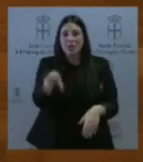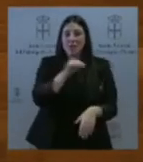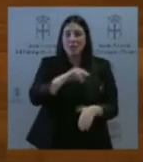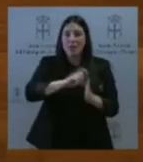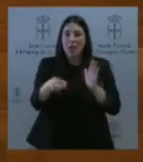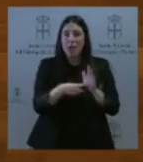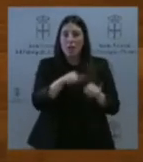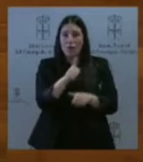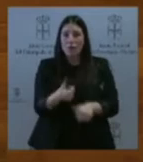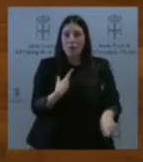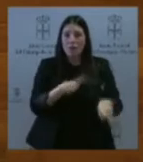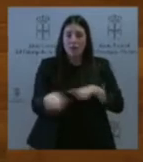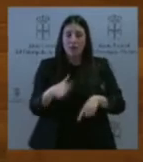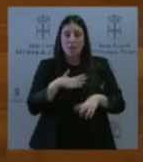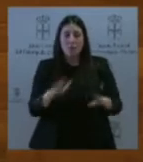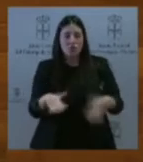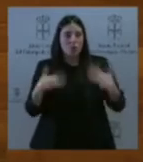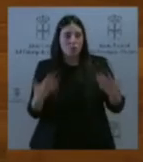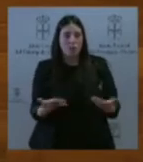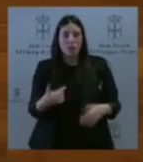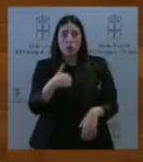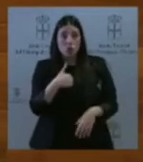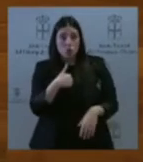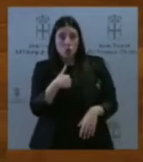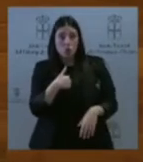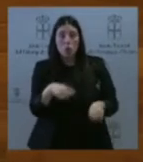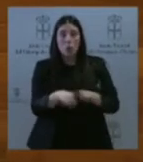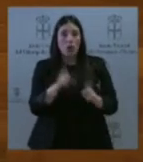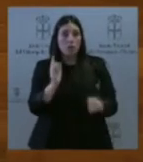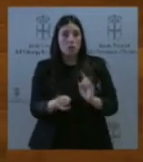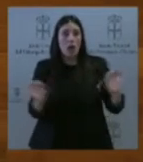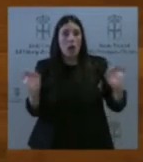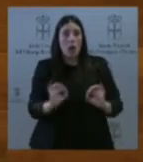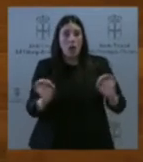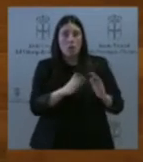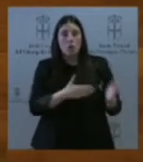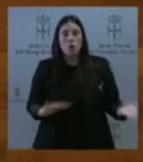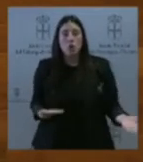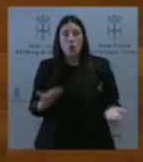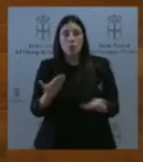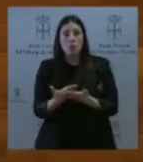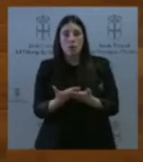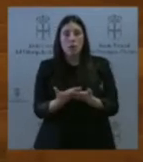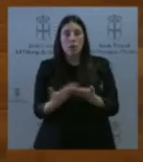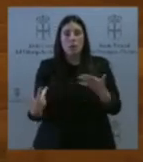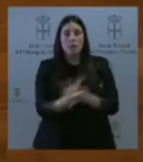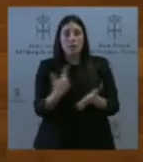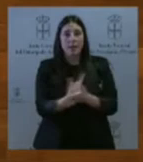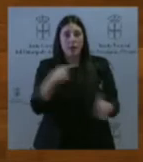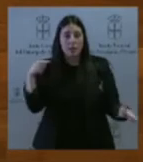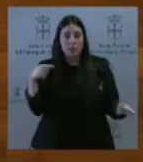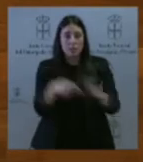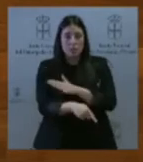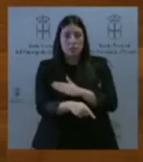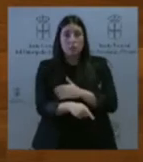no soy, obviamente, legisladora, pero sí pedí una interpretación a fondo y pedíla a los técnicos de patrimonio, a los